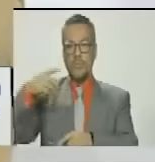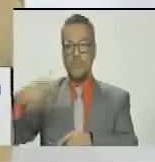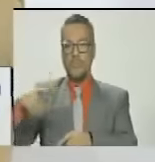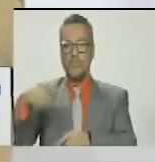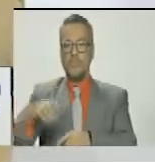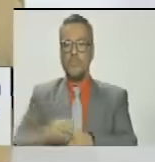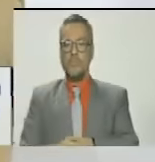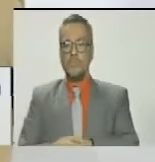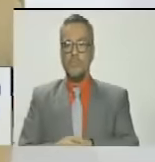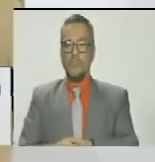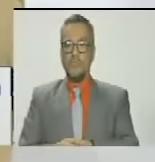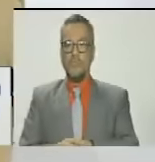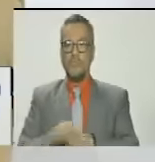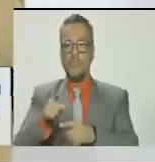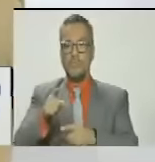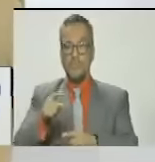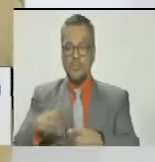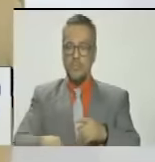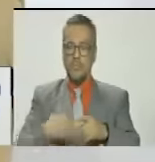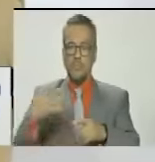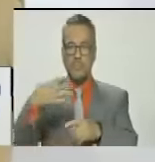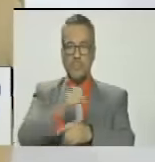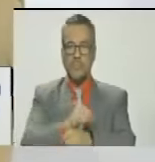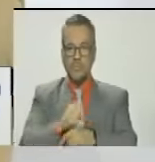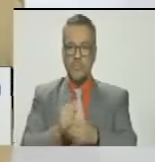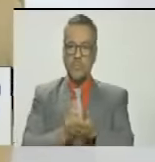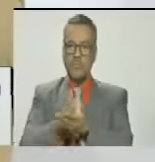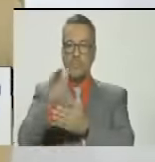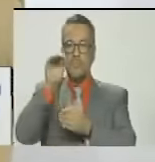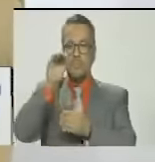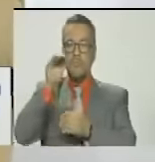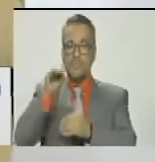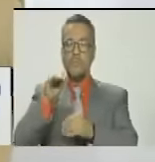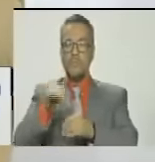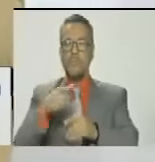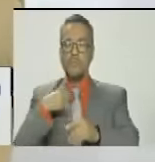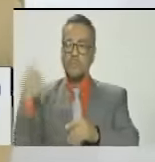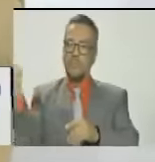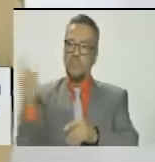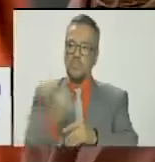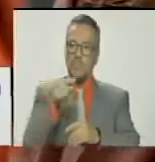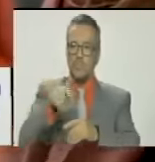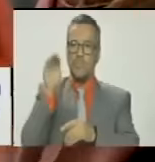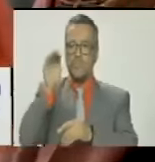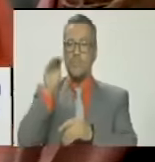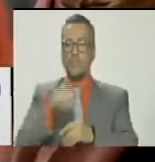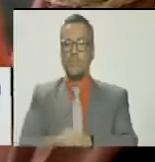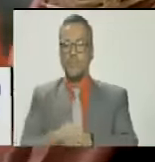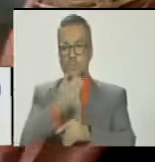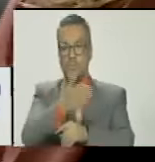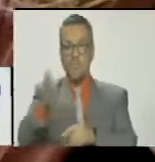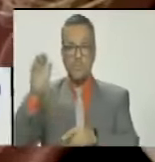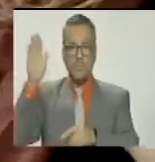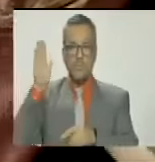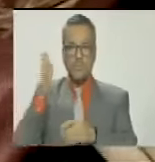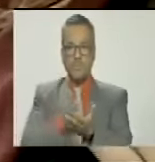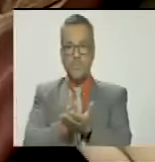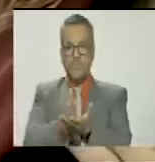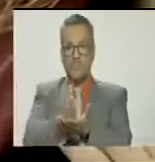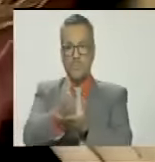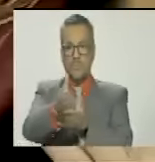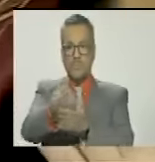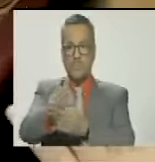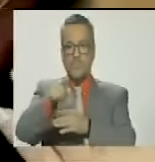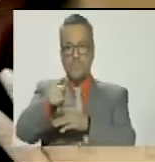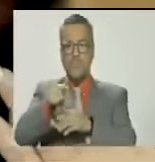derecho de reconquistar la prosperidad, el porvenir y el futuro. Juran continuar